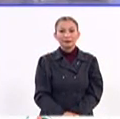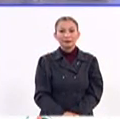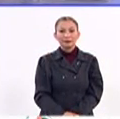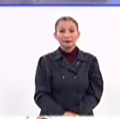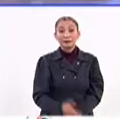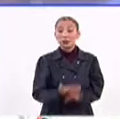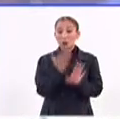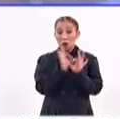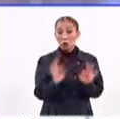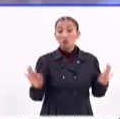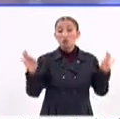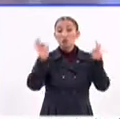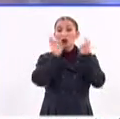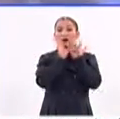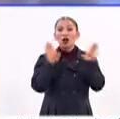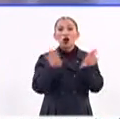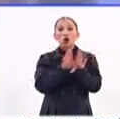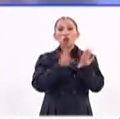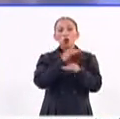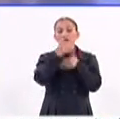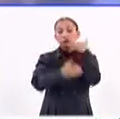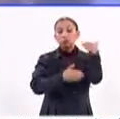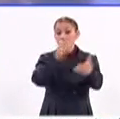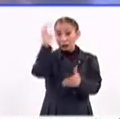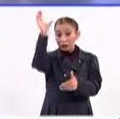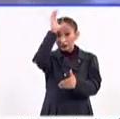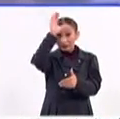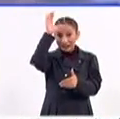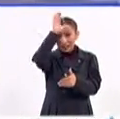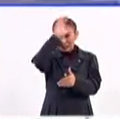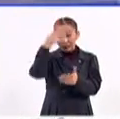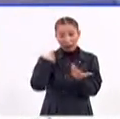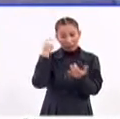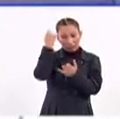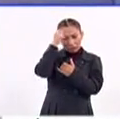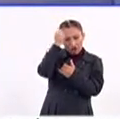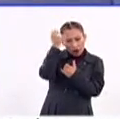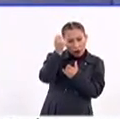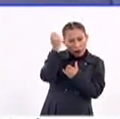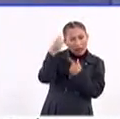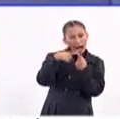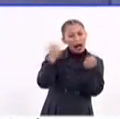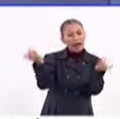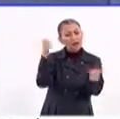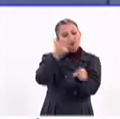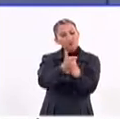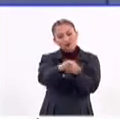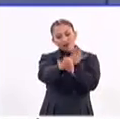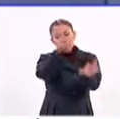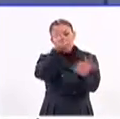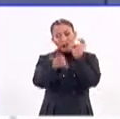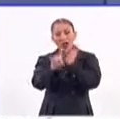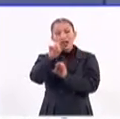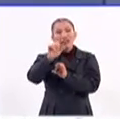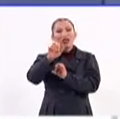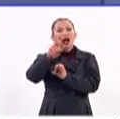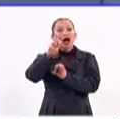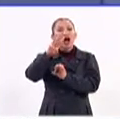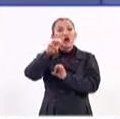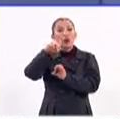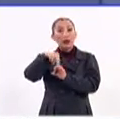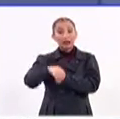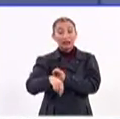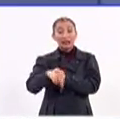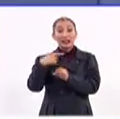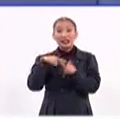Pues es muy importante cómo ha avanzado la ciencia a partir de las teorías y los descubrimientos de Darwin y pues cómo sigue